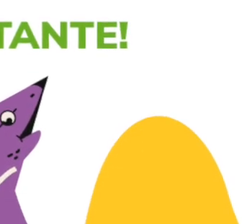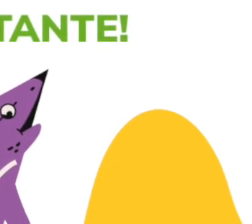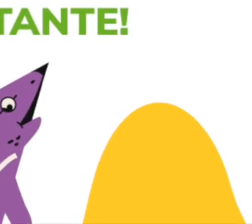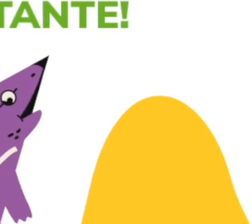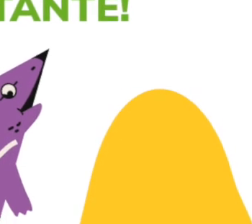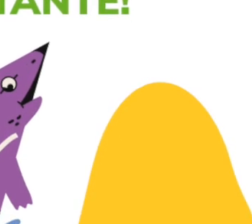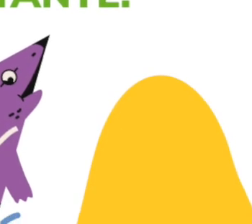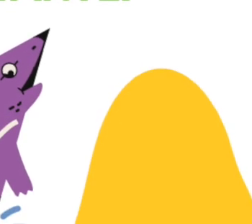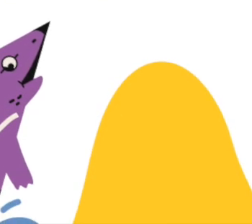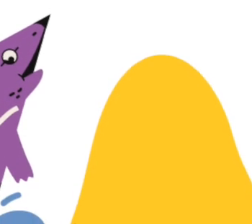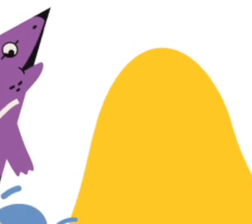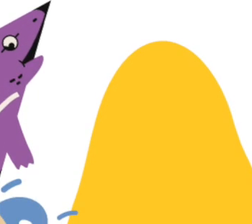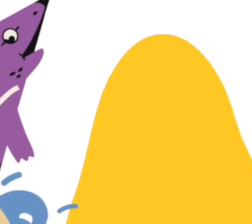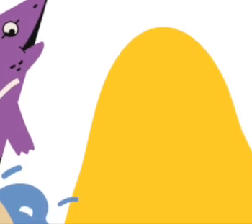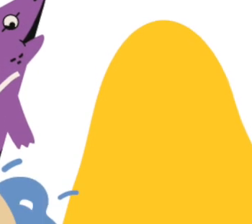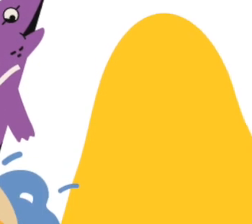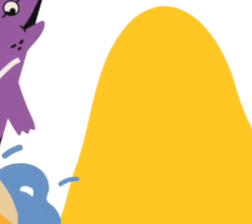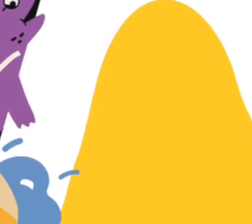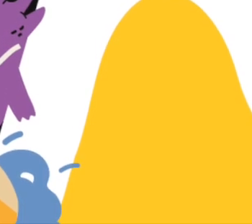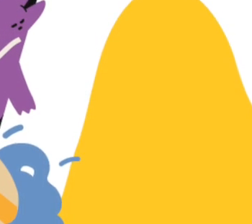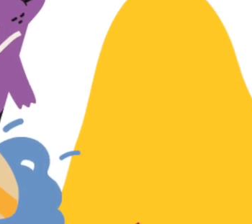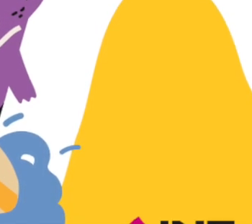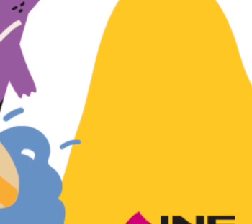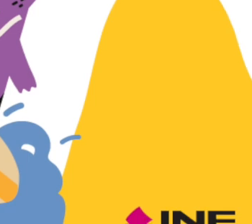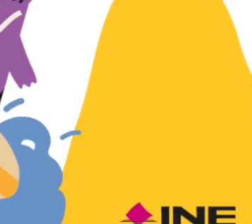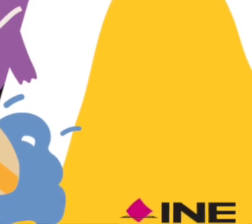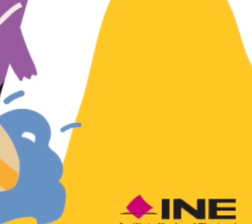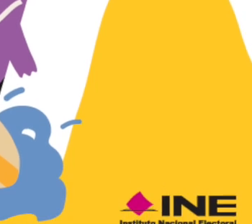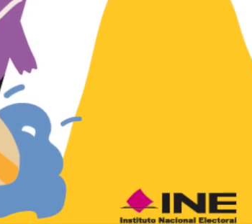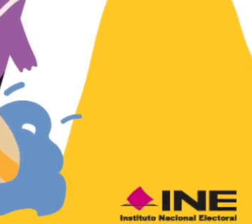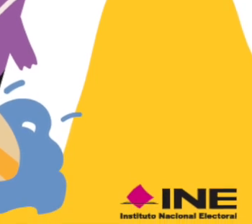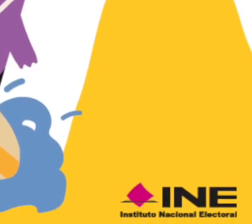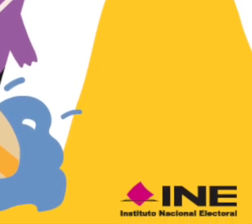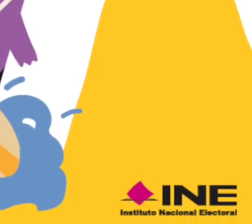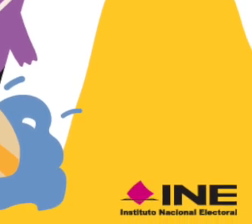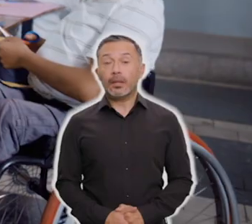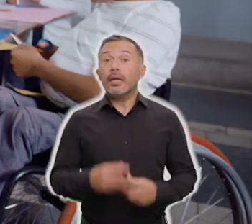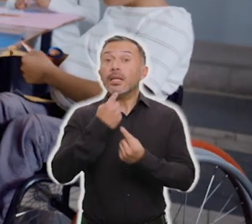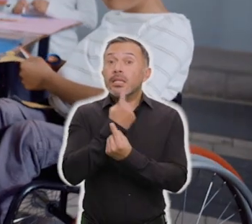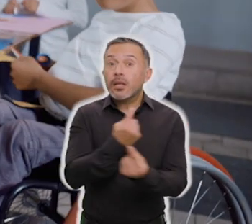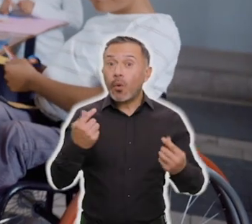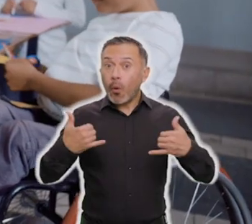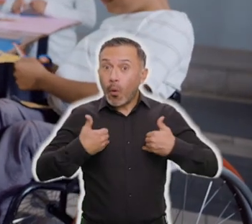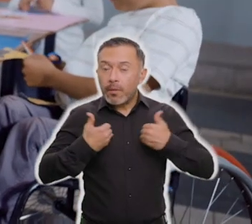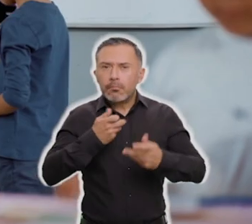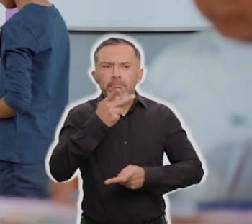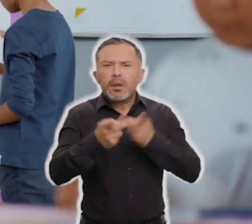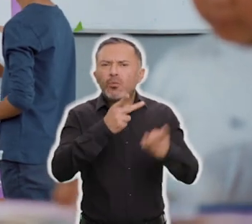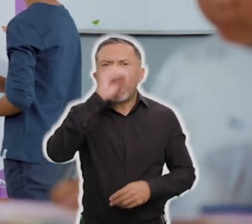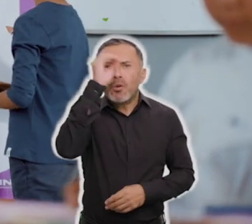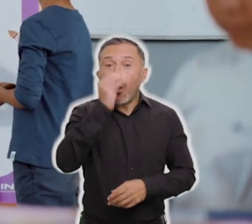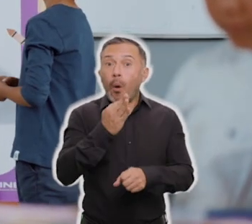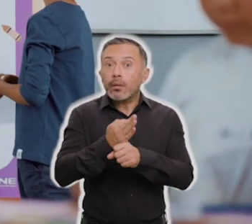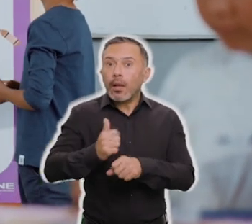entregan a los gobiernos e instituciones públicas para que impulsen acciones o medidas que atiendan las inquietudes de los